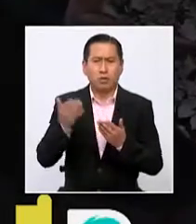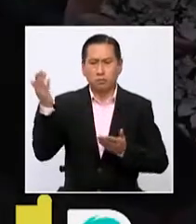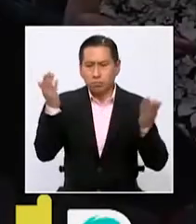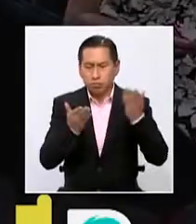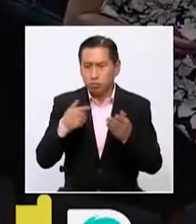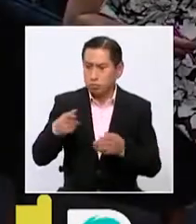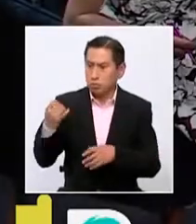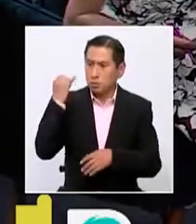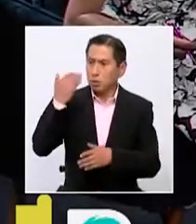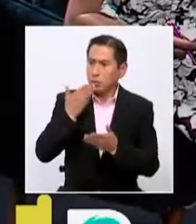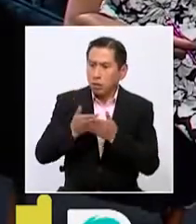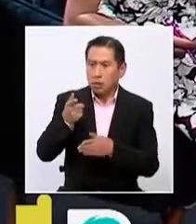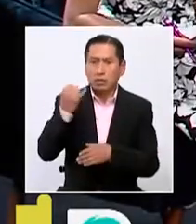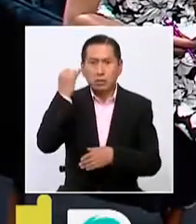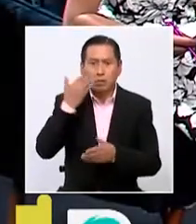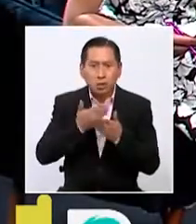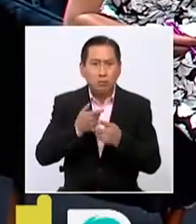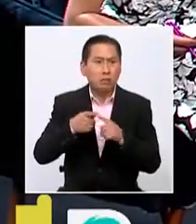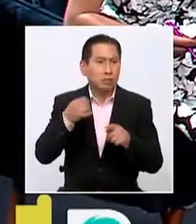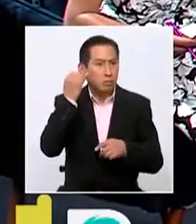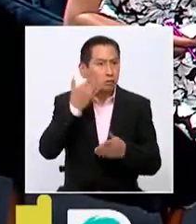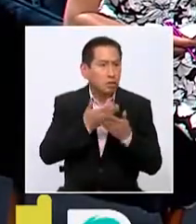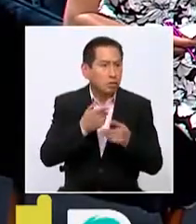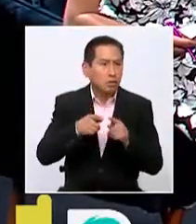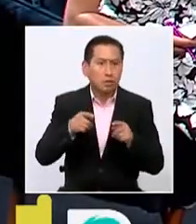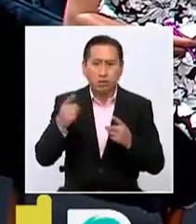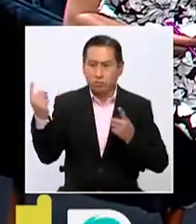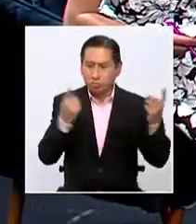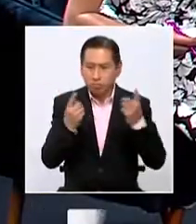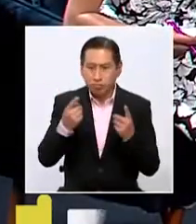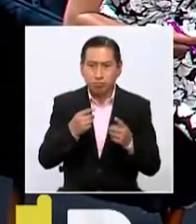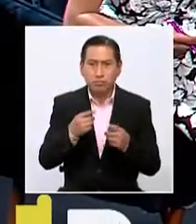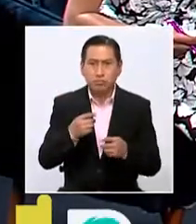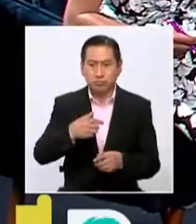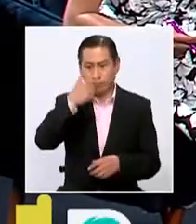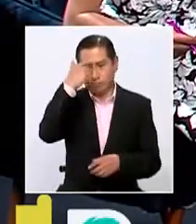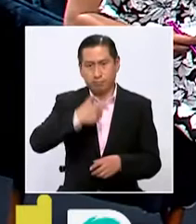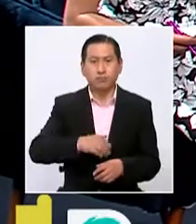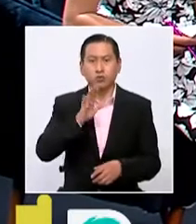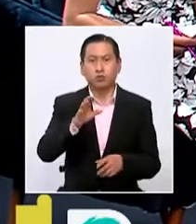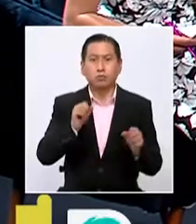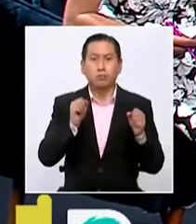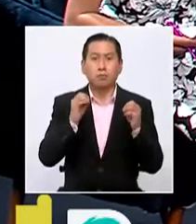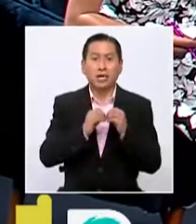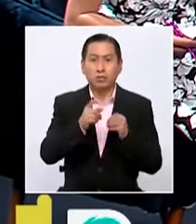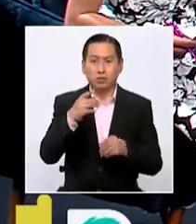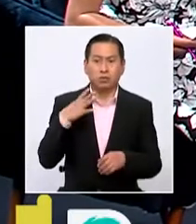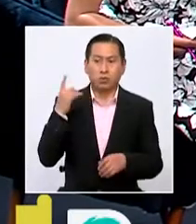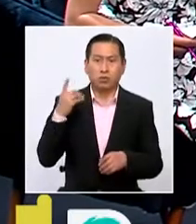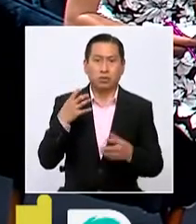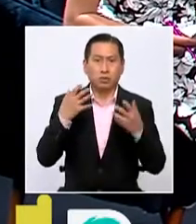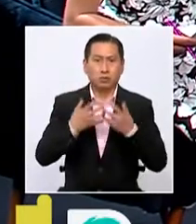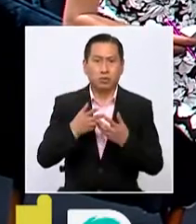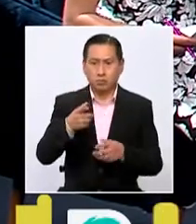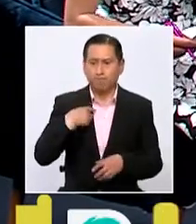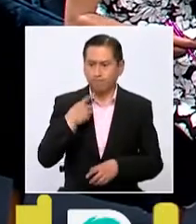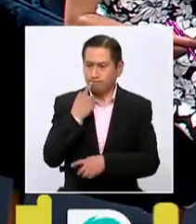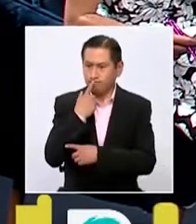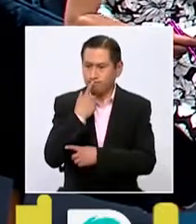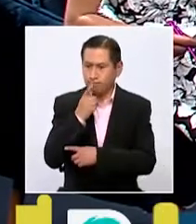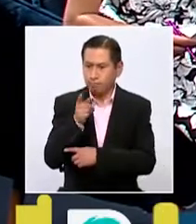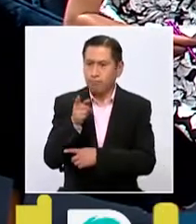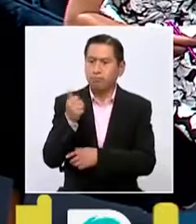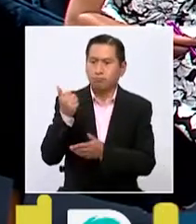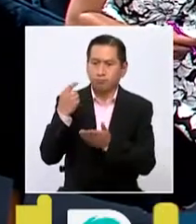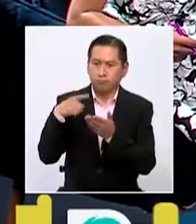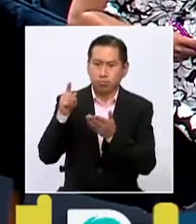buena idea, mira qué buena idea. Pero te va a tocar, no solo como ser humano, sino también como empresario, decidir y analizar qué historia va y